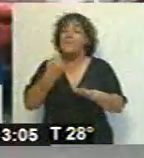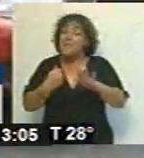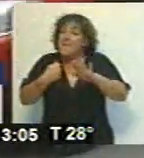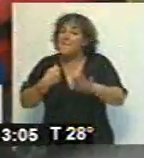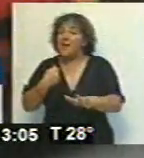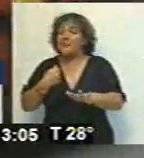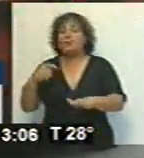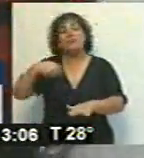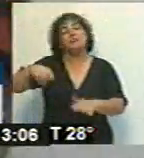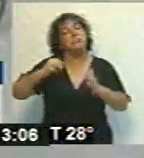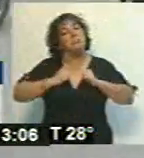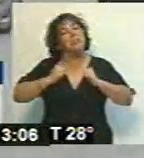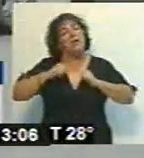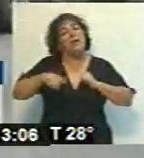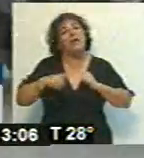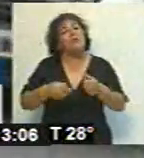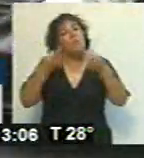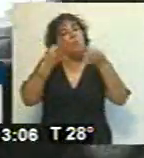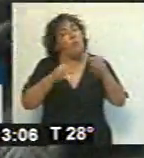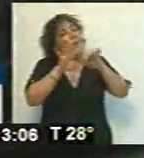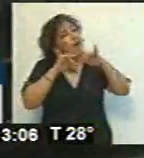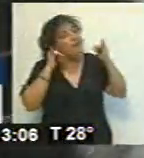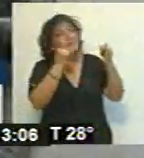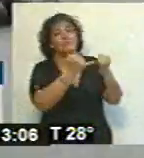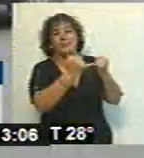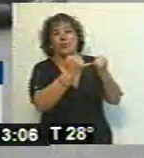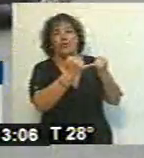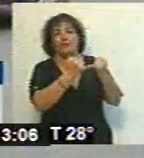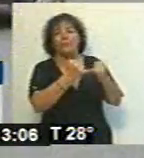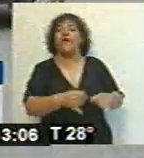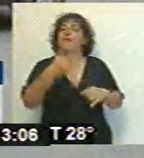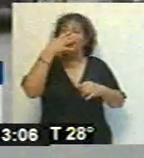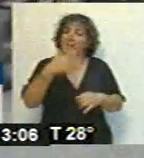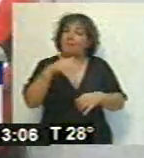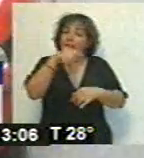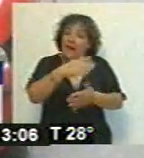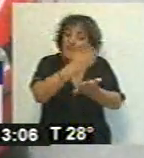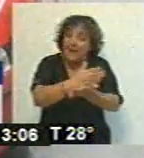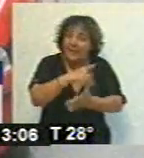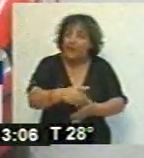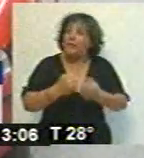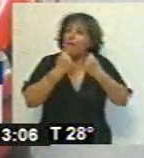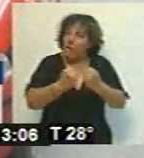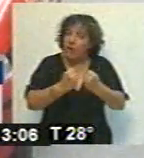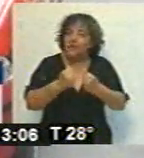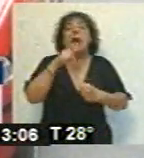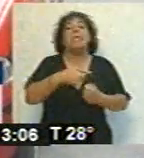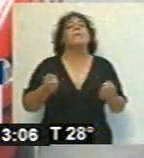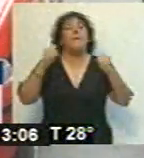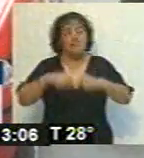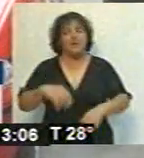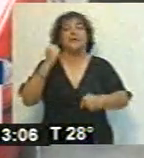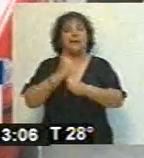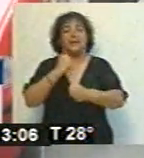que esto llegue a buen resultado, y a partir de que se consolide acá en Salta, vamos a empezar a trabajar para